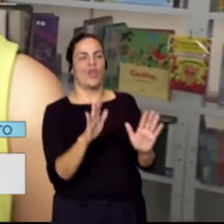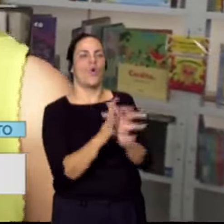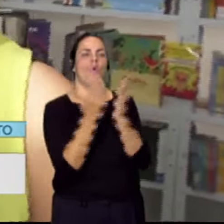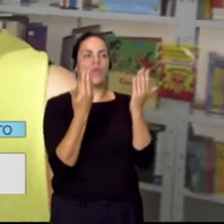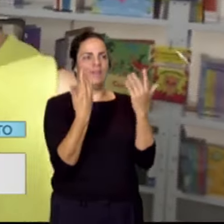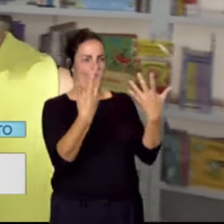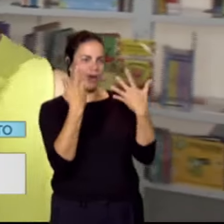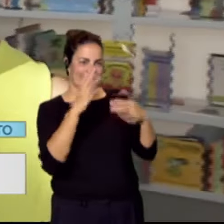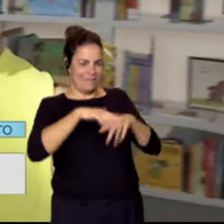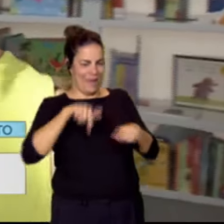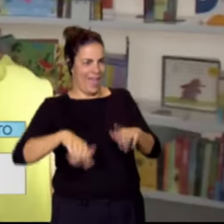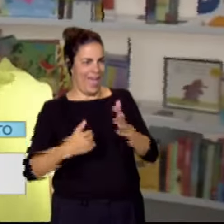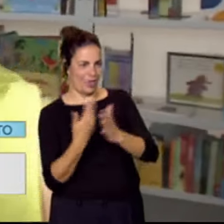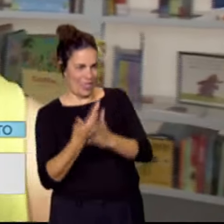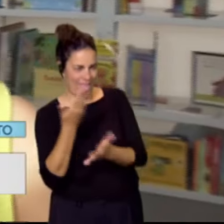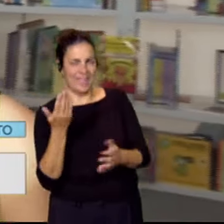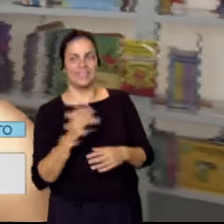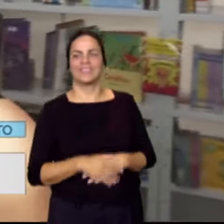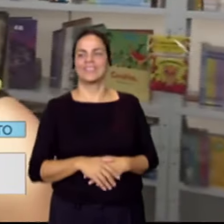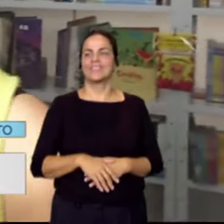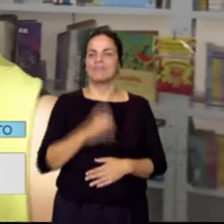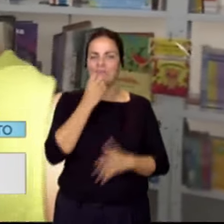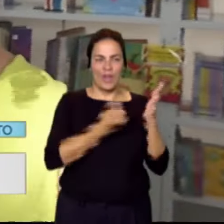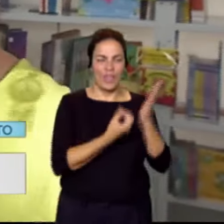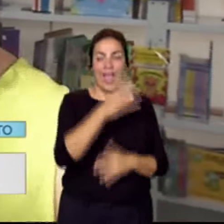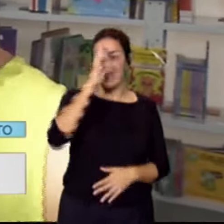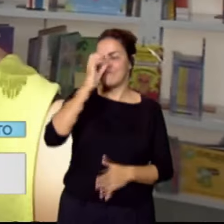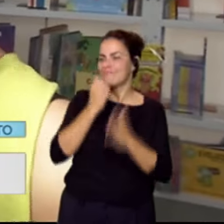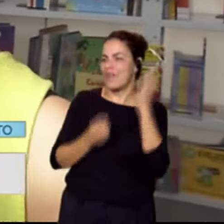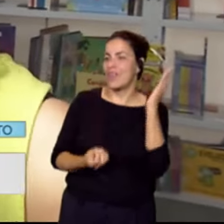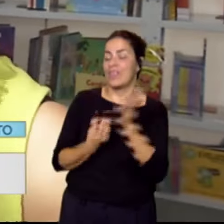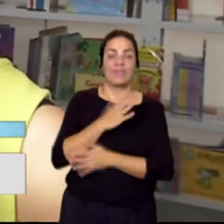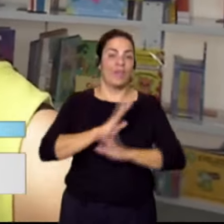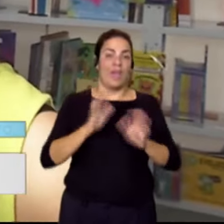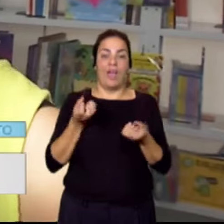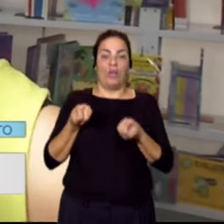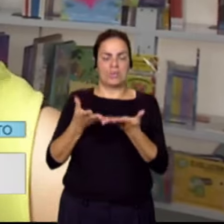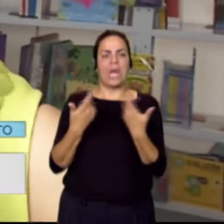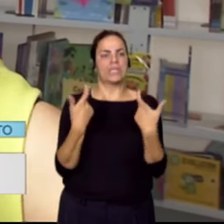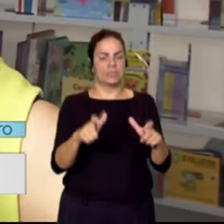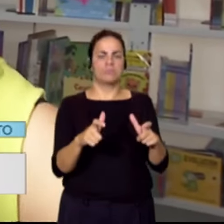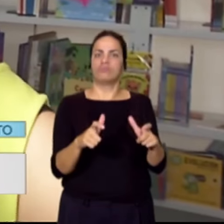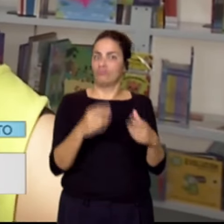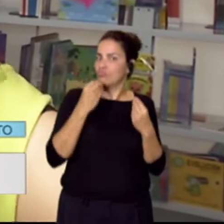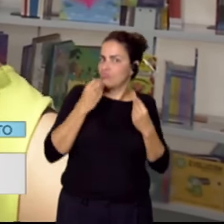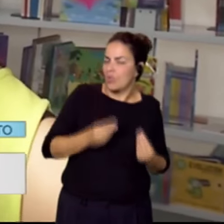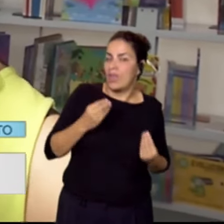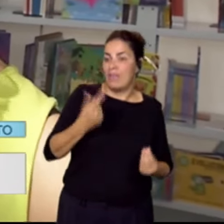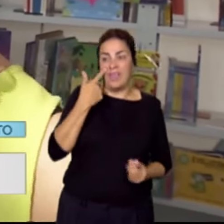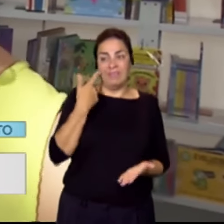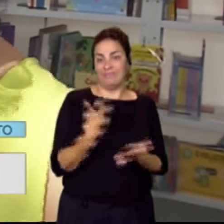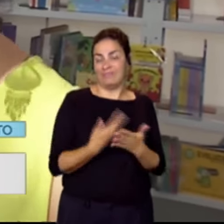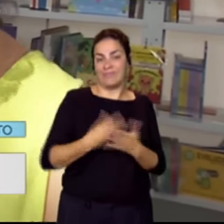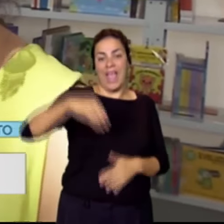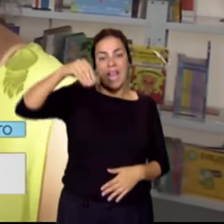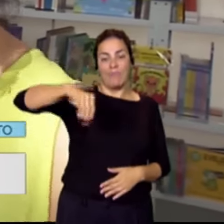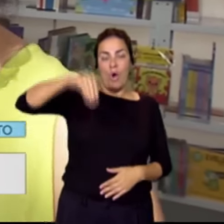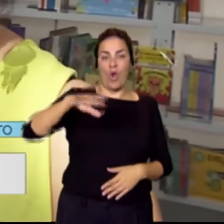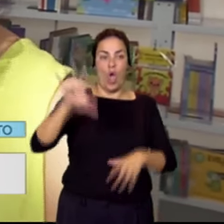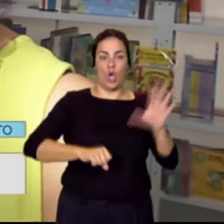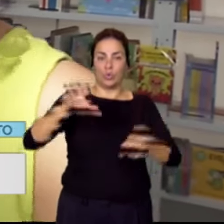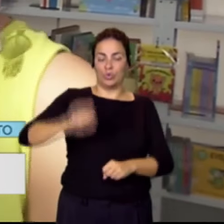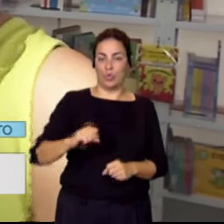estos días para la feria del libro Buenos días Hola Buenos días Pues nada contarles que el sector está muy bien de hecho prueba de ello es el bono consumo archipiélago las